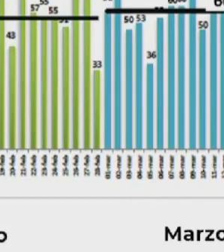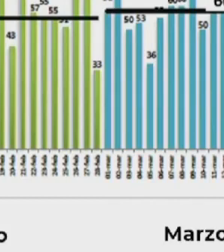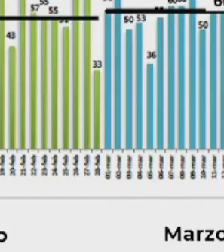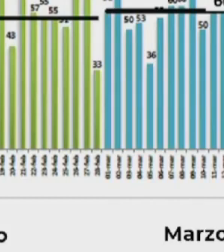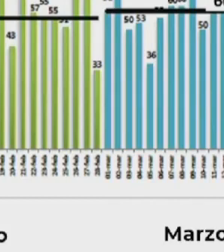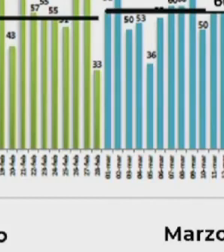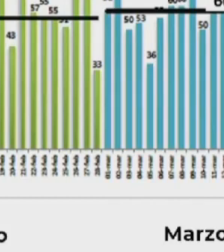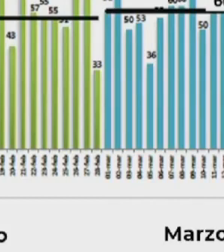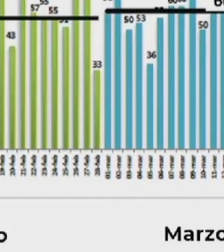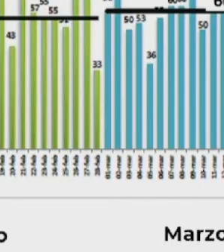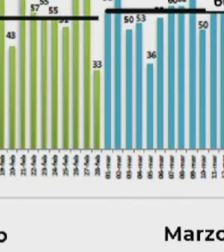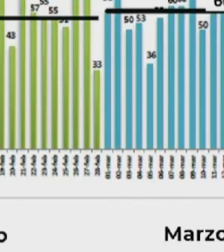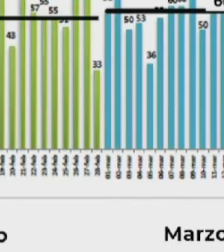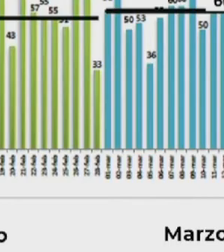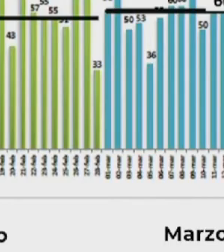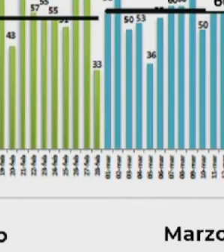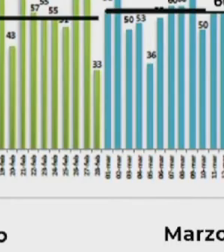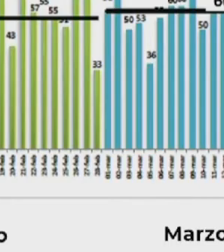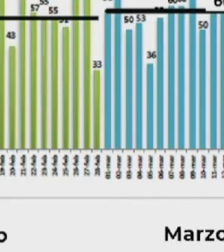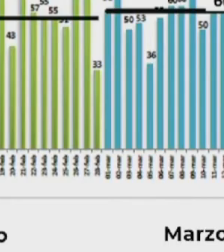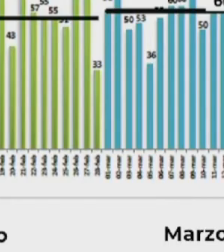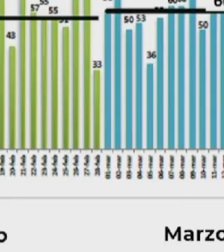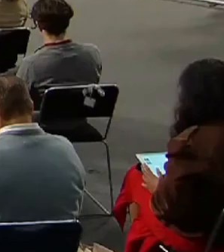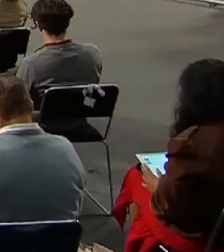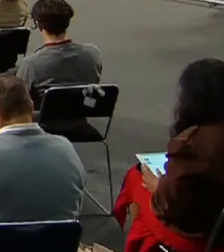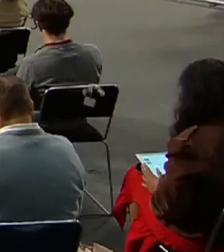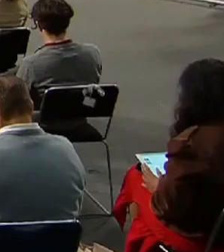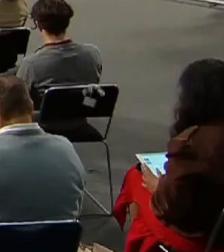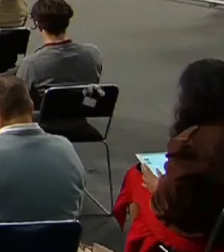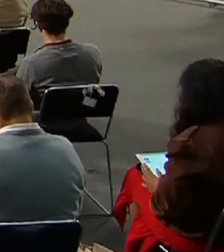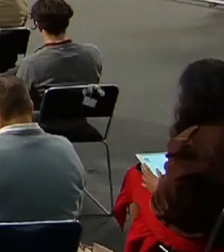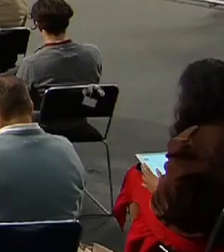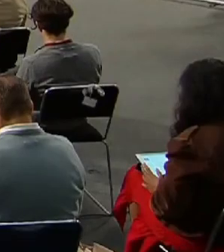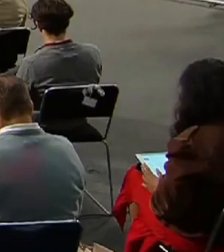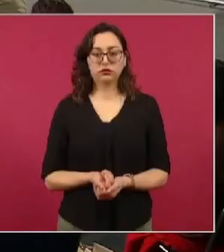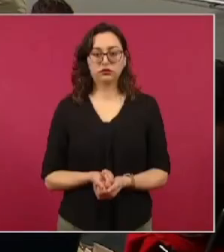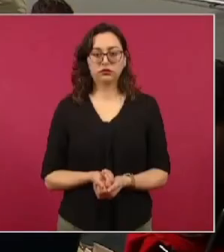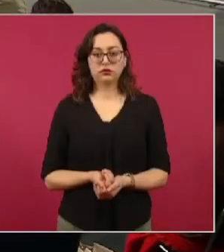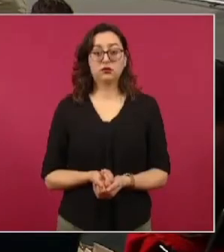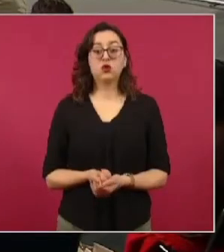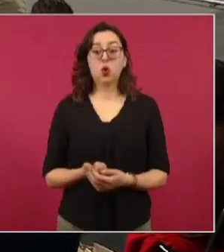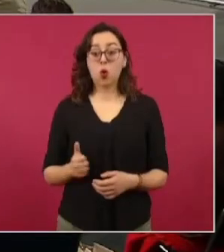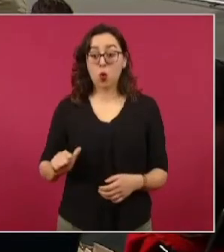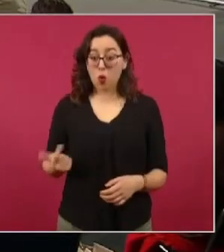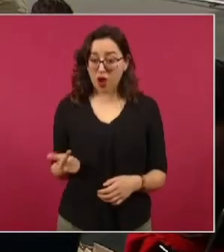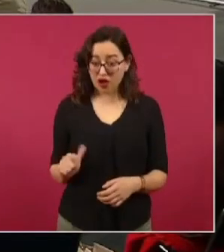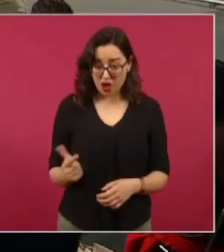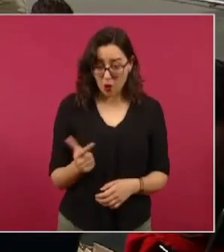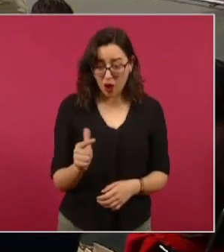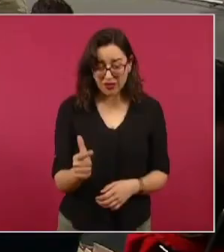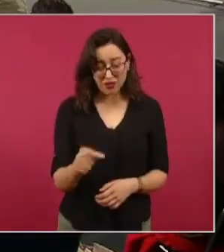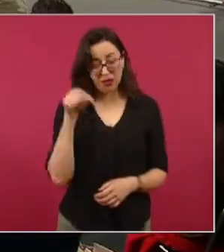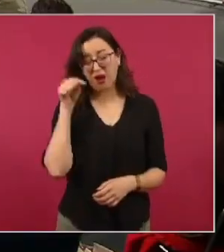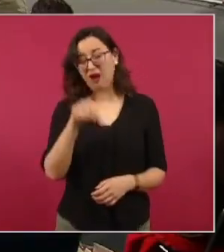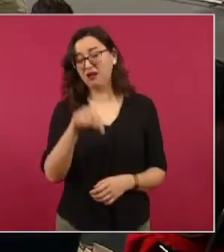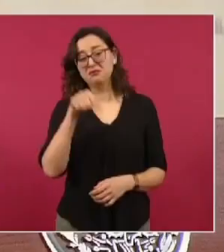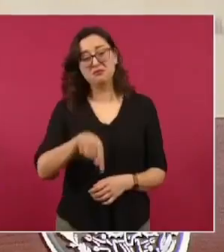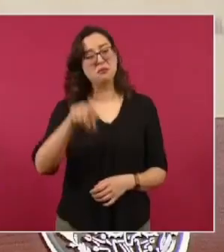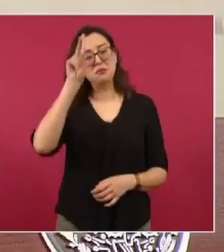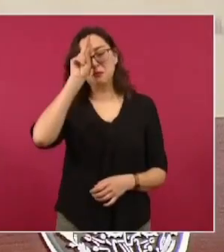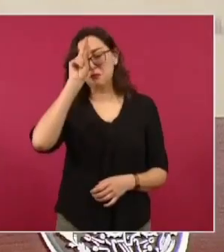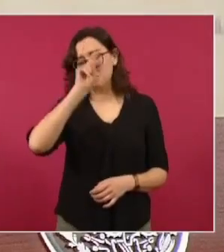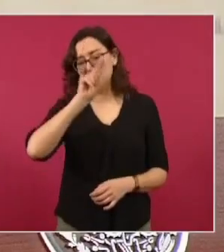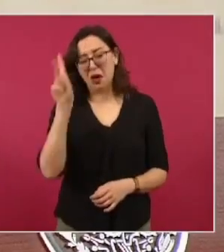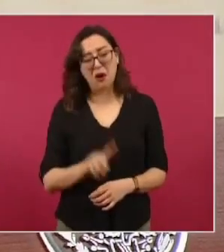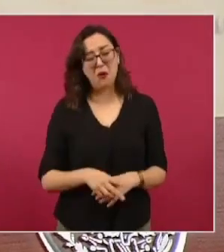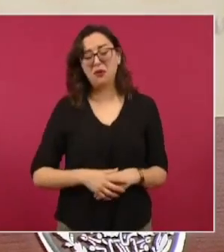qué Guanajuato más qué es lo que nos preocupa qué es por lo que hablo de atender